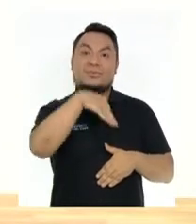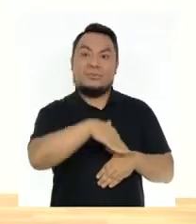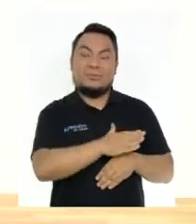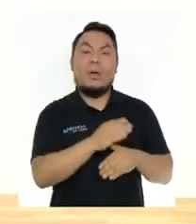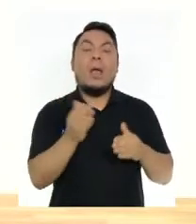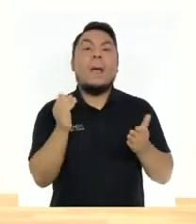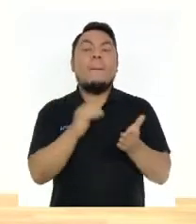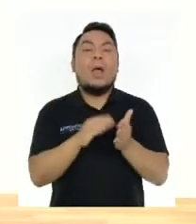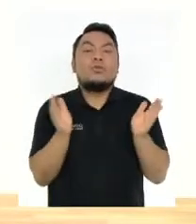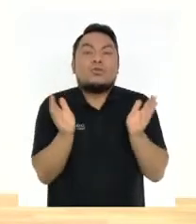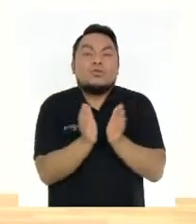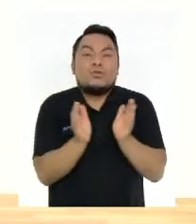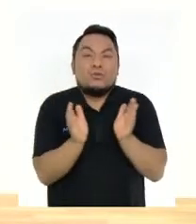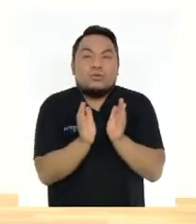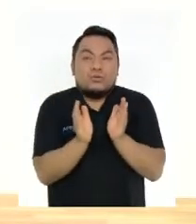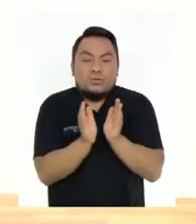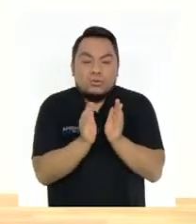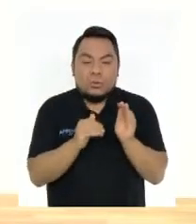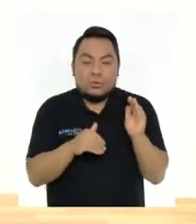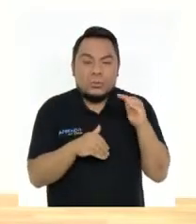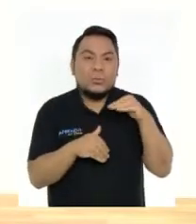O más chiquito.